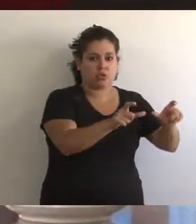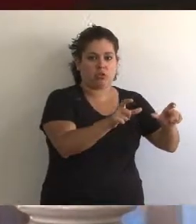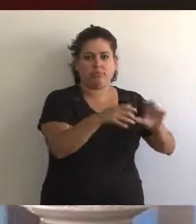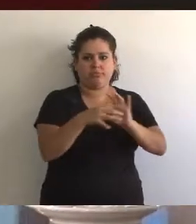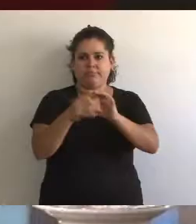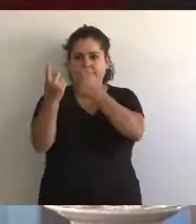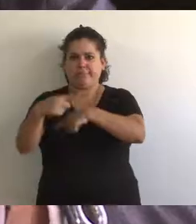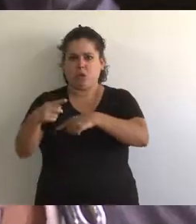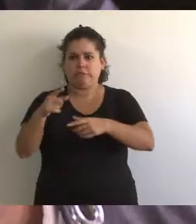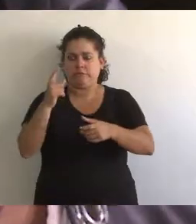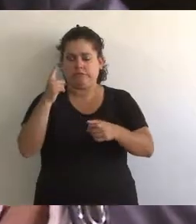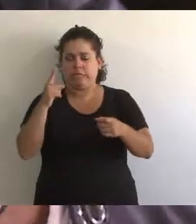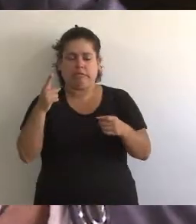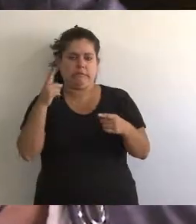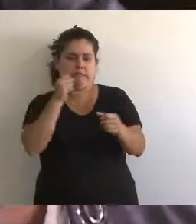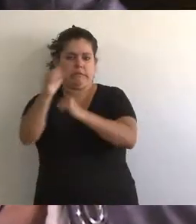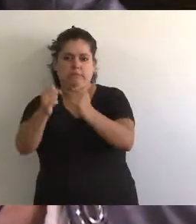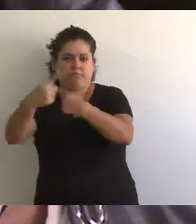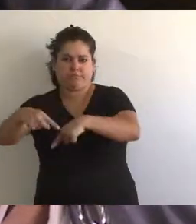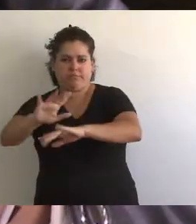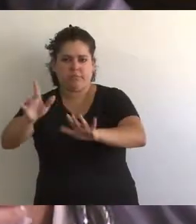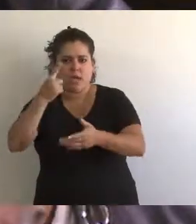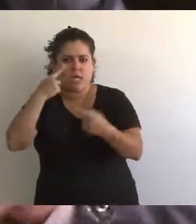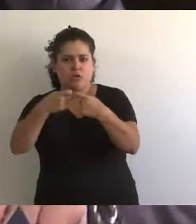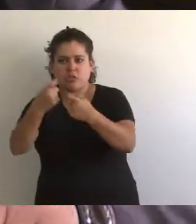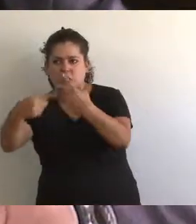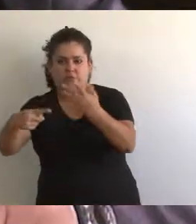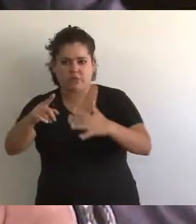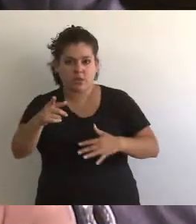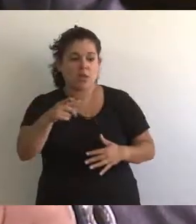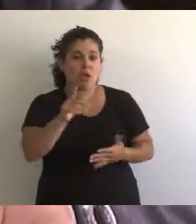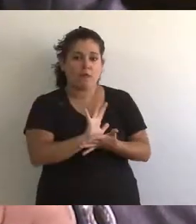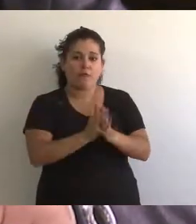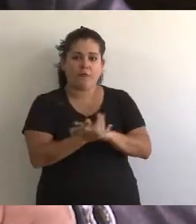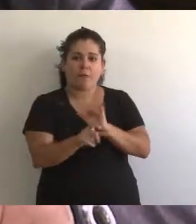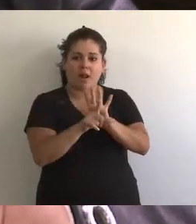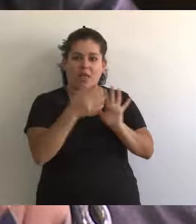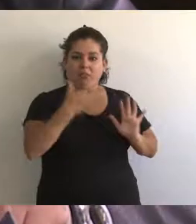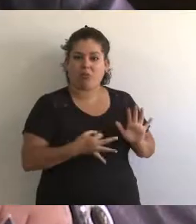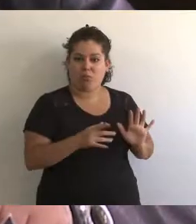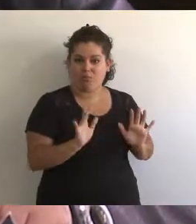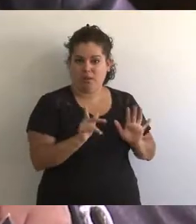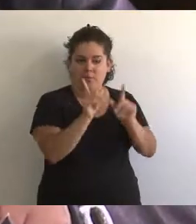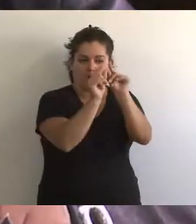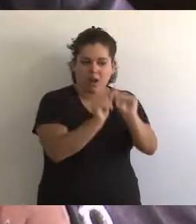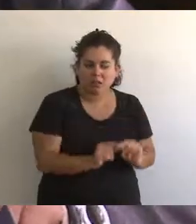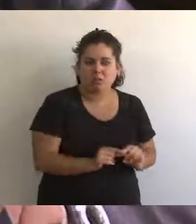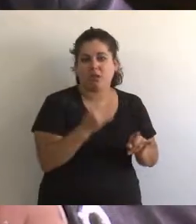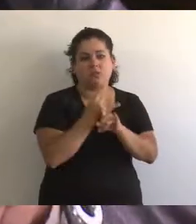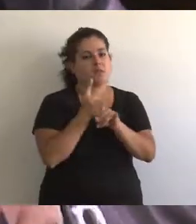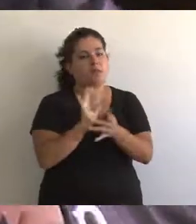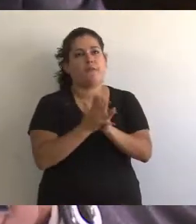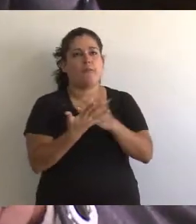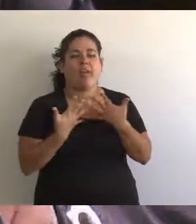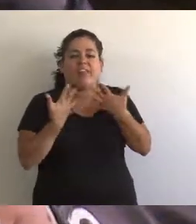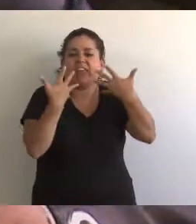las organizaciones. Un trabajador social va a tener como competencia, por lo que indica el espíritu de la ley y algunos de sus artículos, siempre